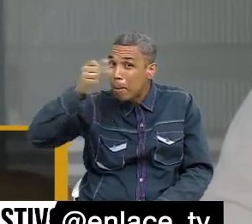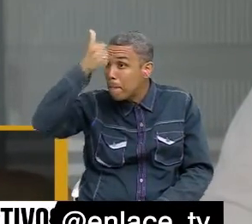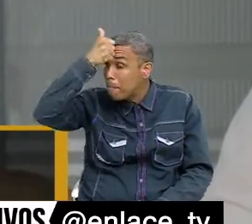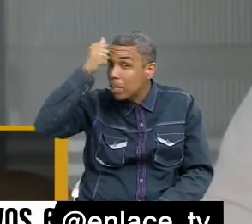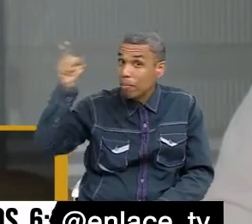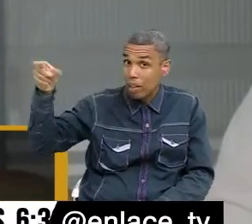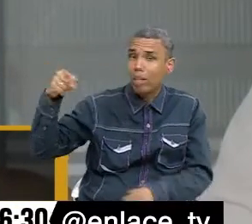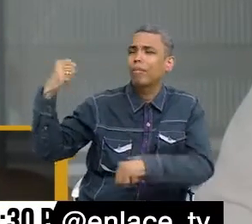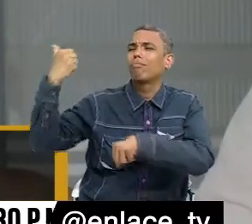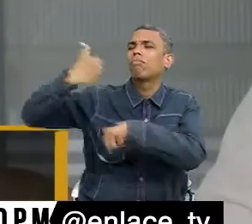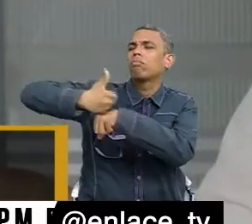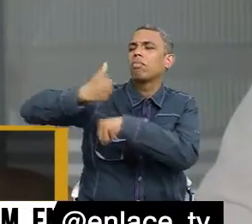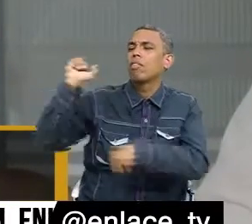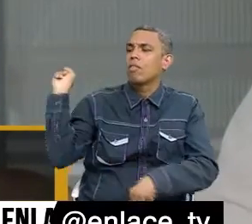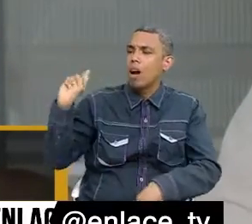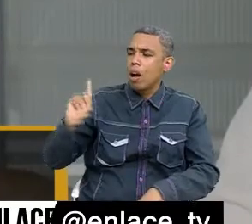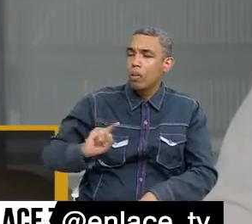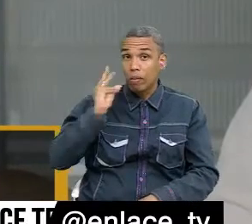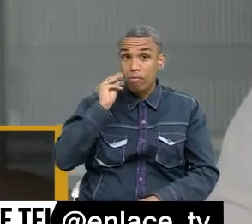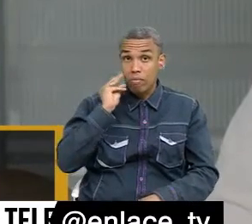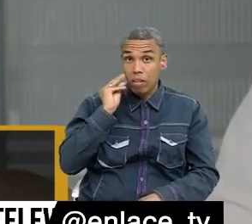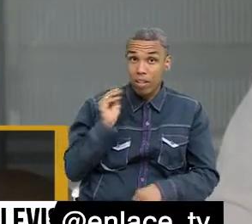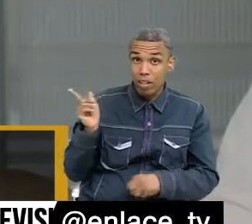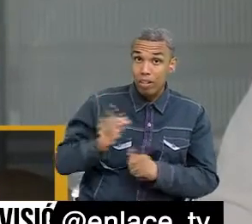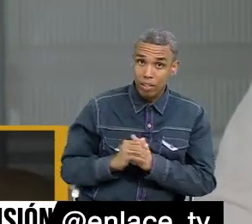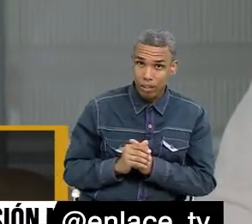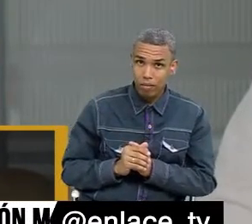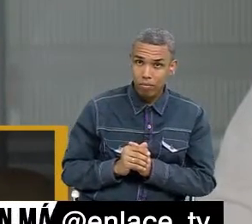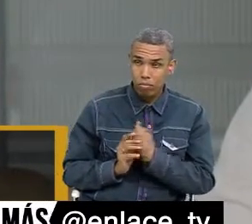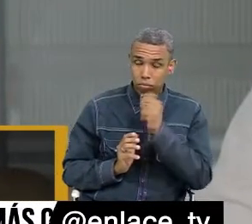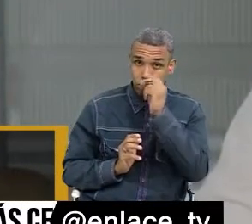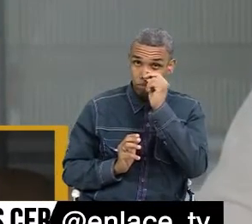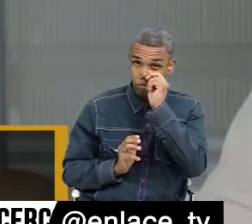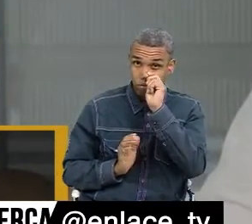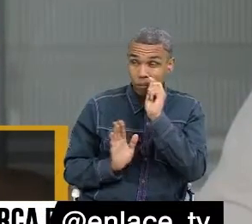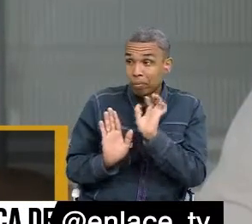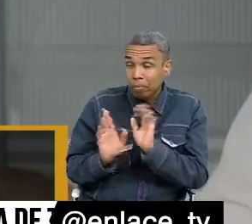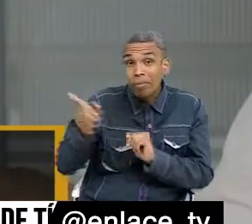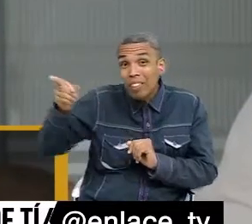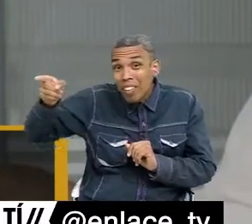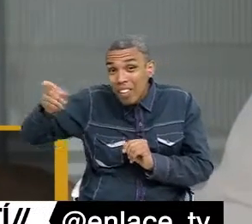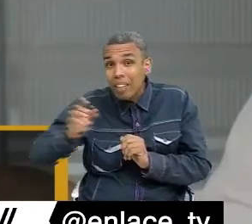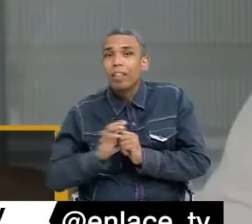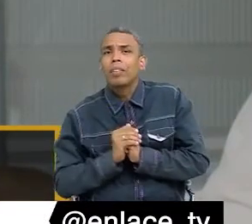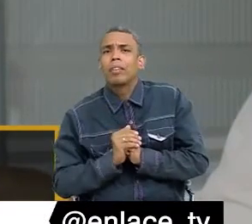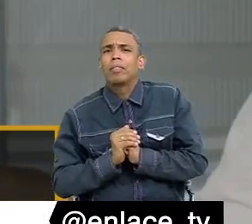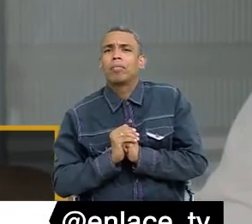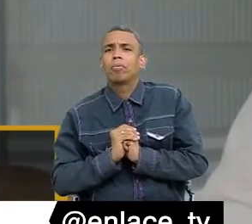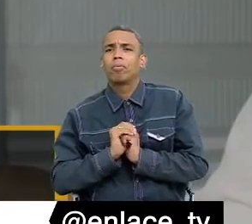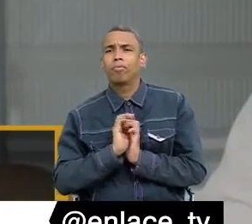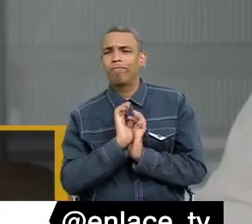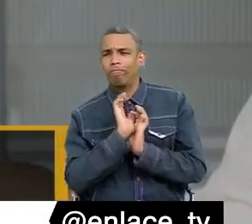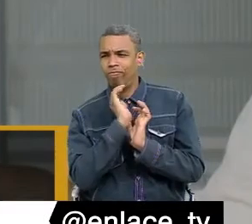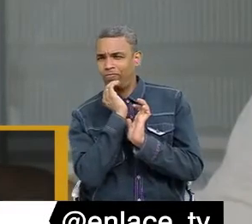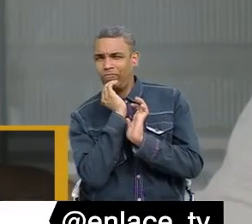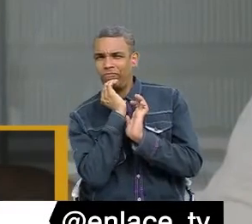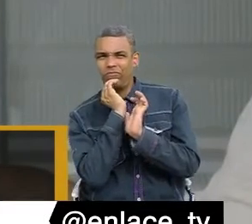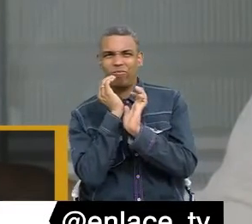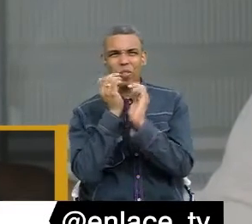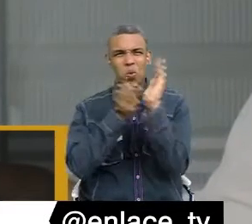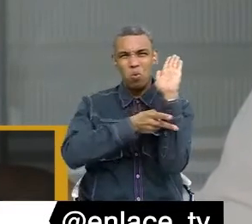de méritos. Por eso, como consecuencia de este resultado, de este examen que profirió el listado de elegibles, el